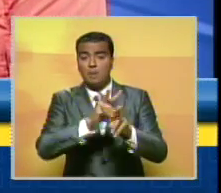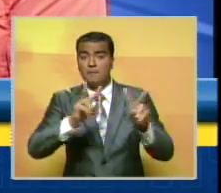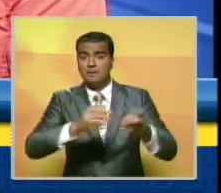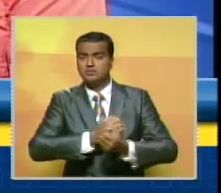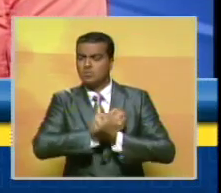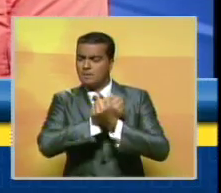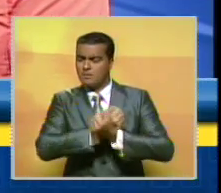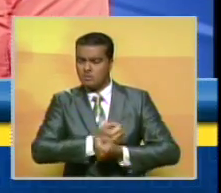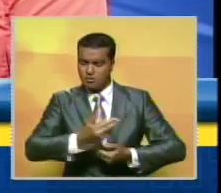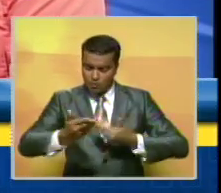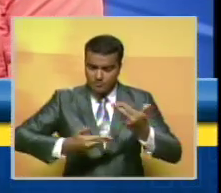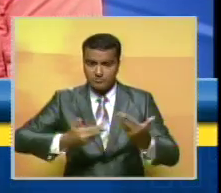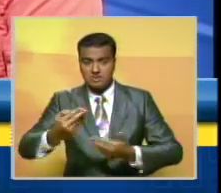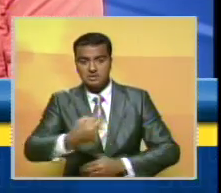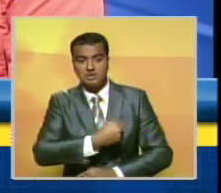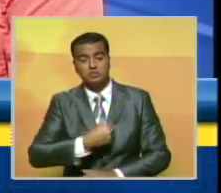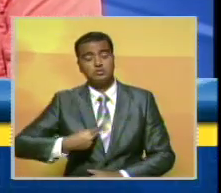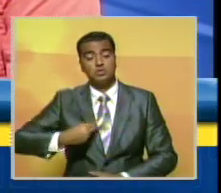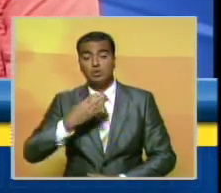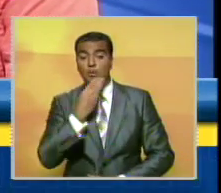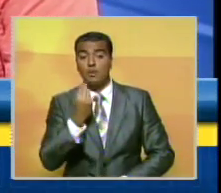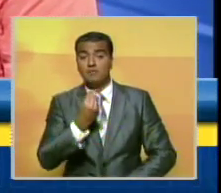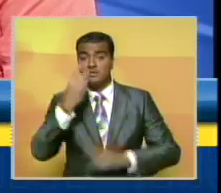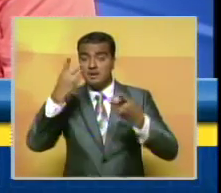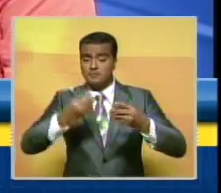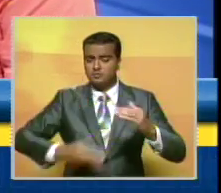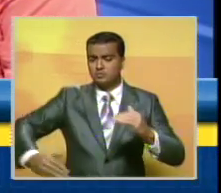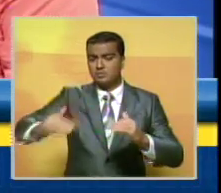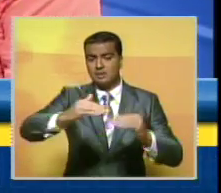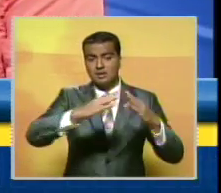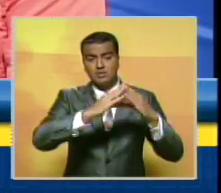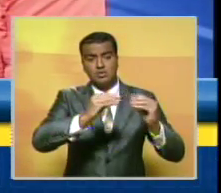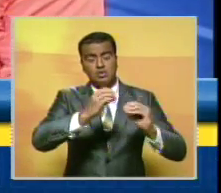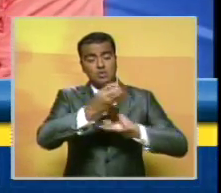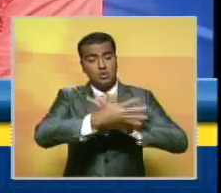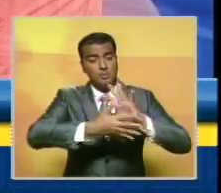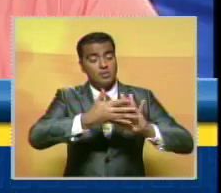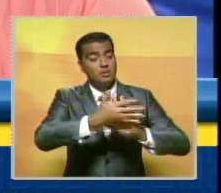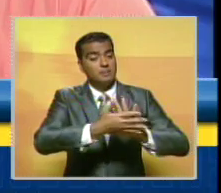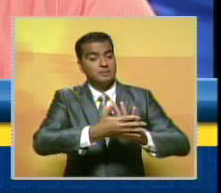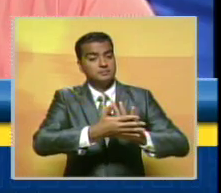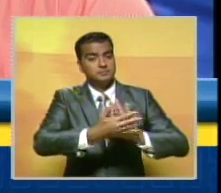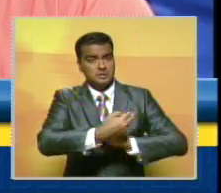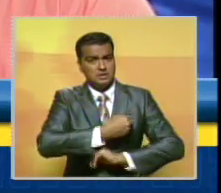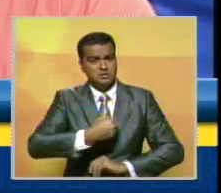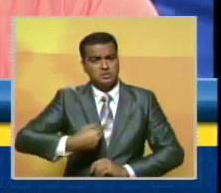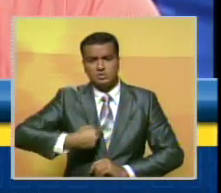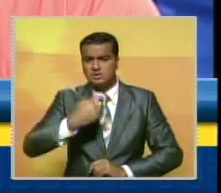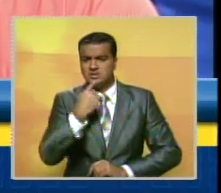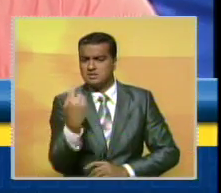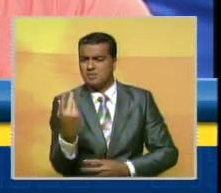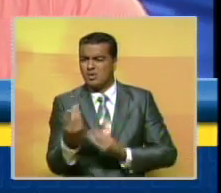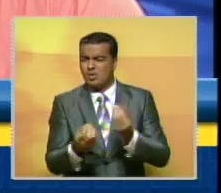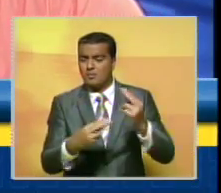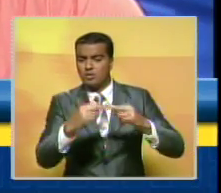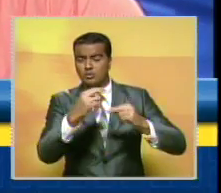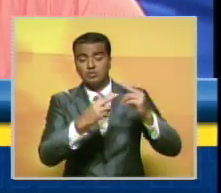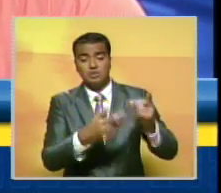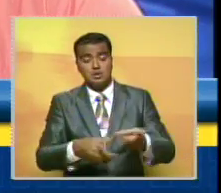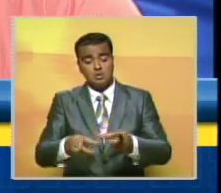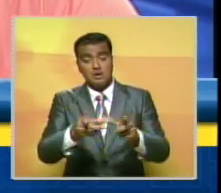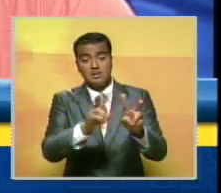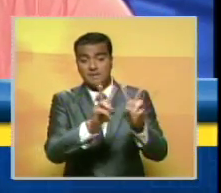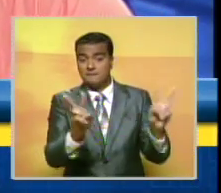con confianza en que nosotros como jóvenes debemos superar las situaciones estructurales. Cuando nosotros decimos cómo construir territorios de